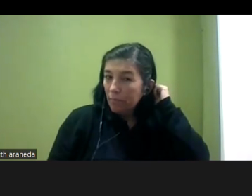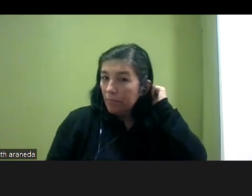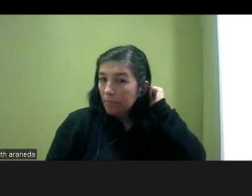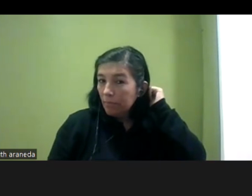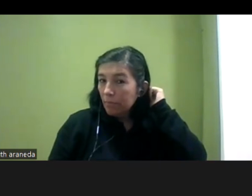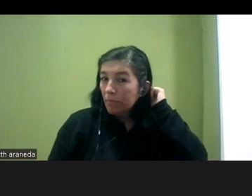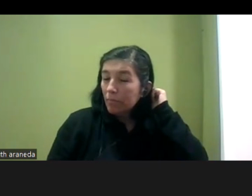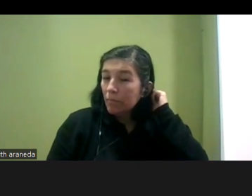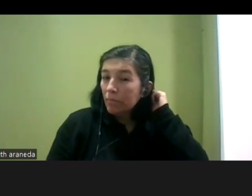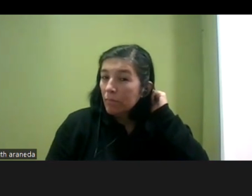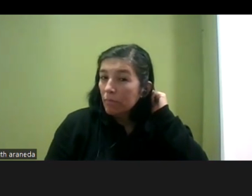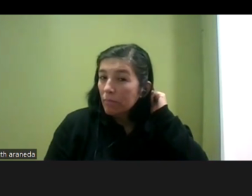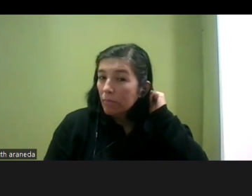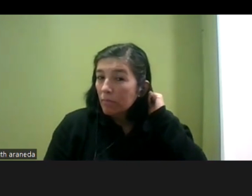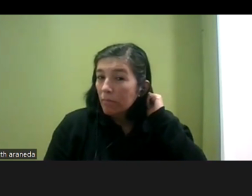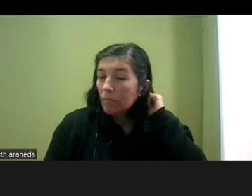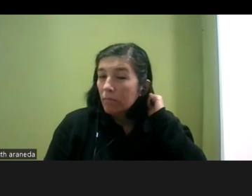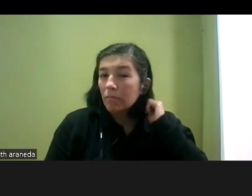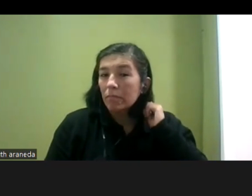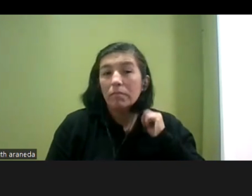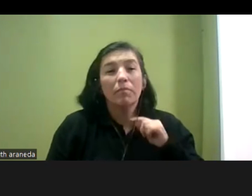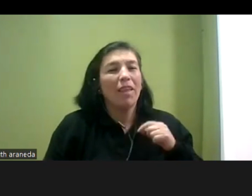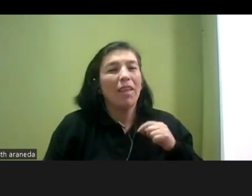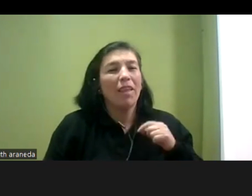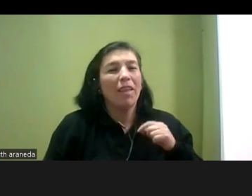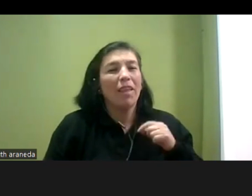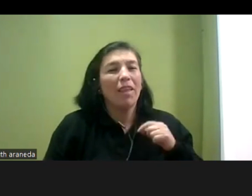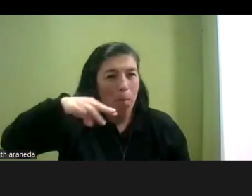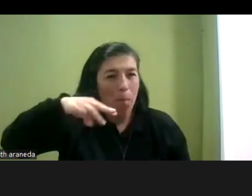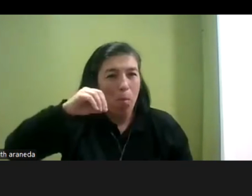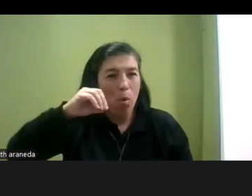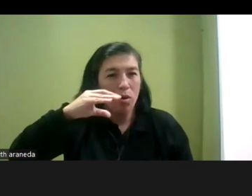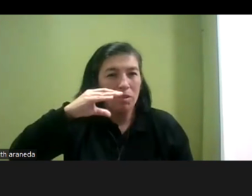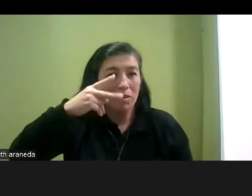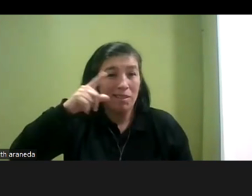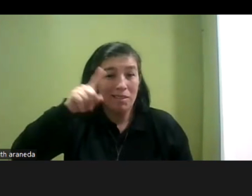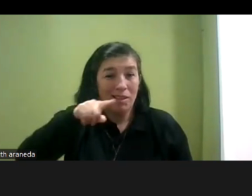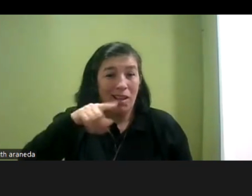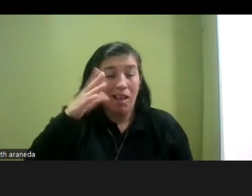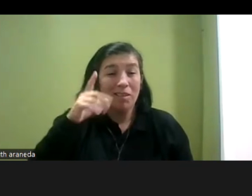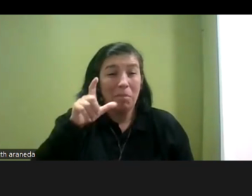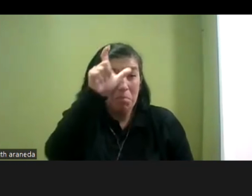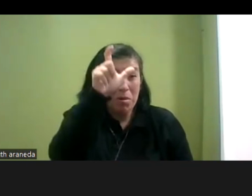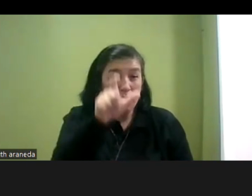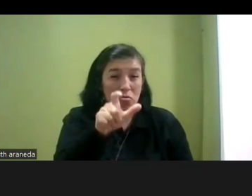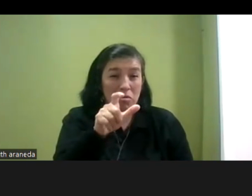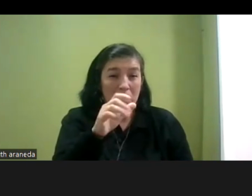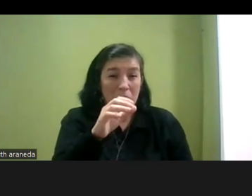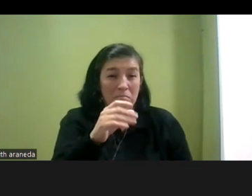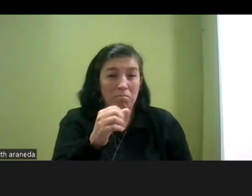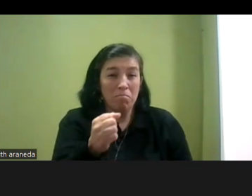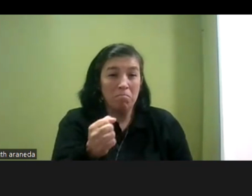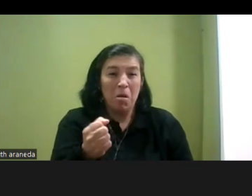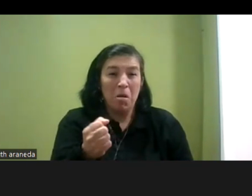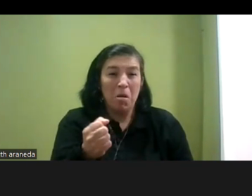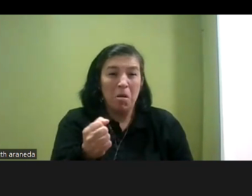quien pregunta, no al nivel de Moche, donde el sacrificio humano es a veces de miles de